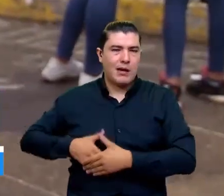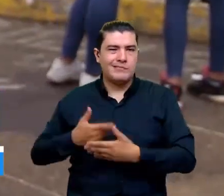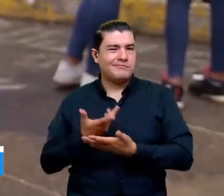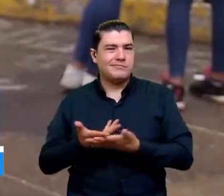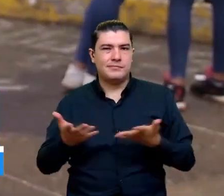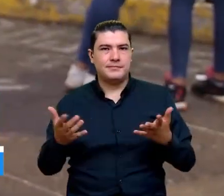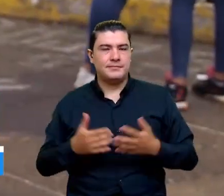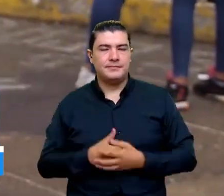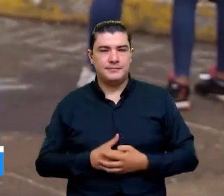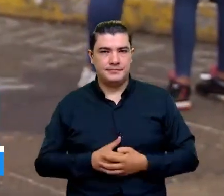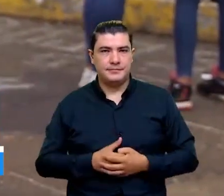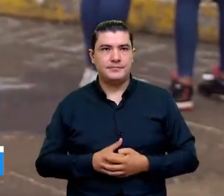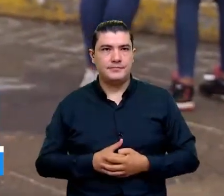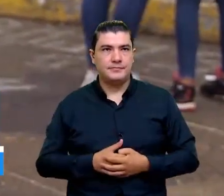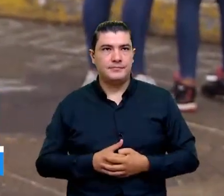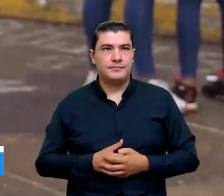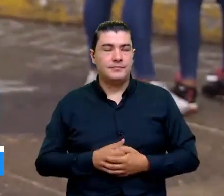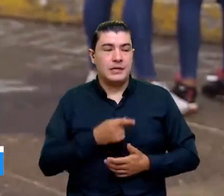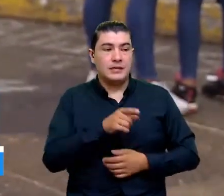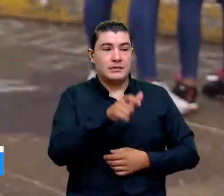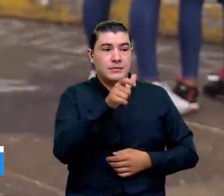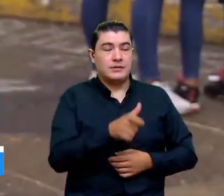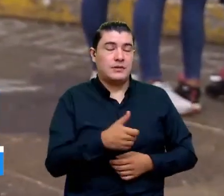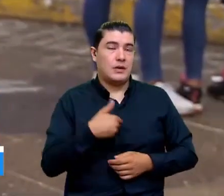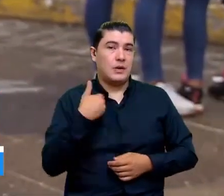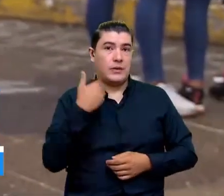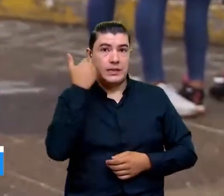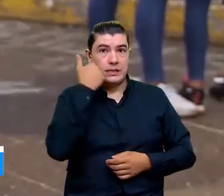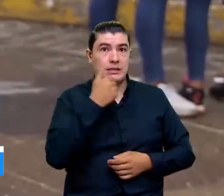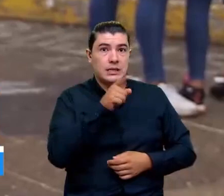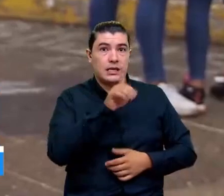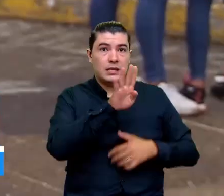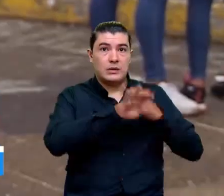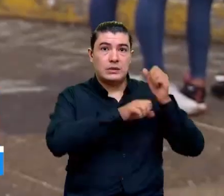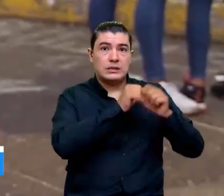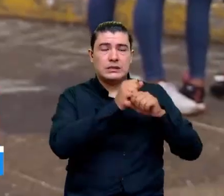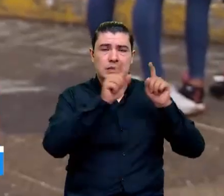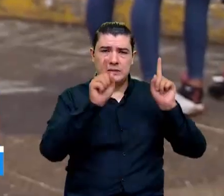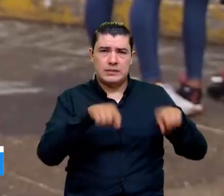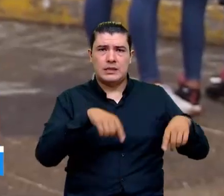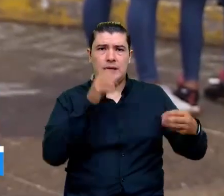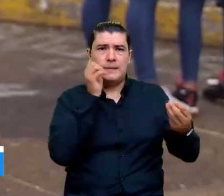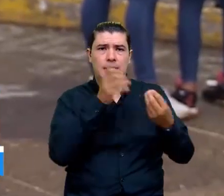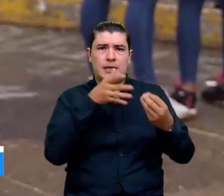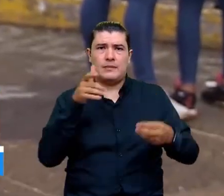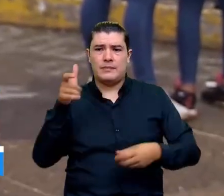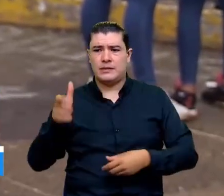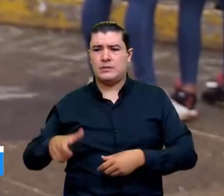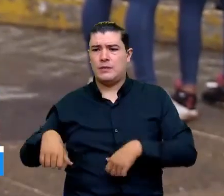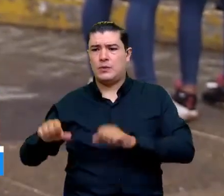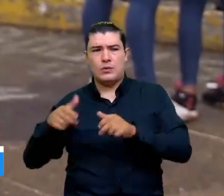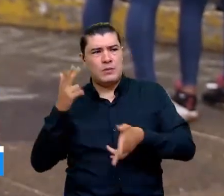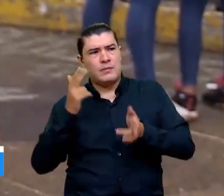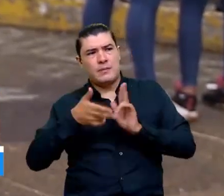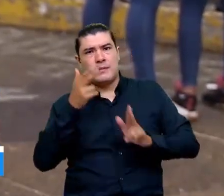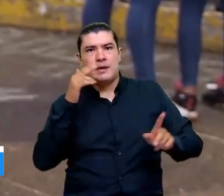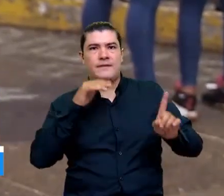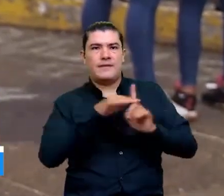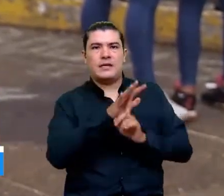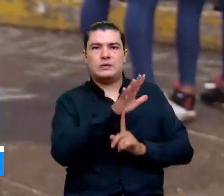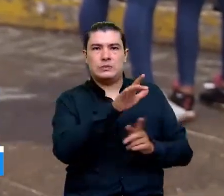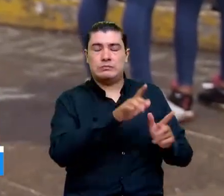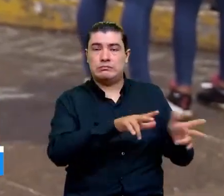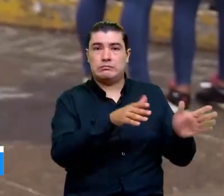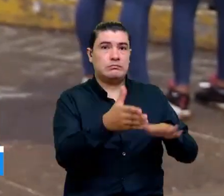bien, ese es el caso del menor de 14 años que también fue víctima de sicariato aquí en el distrito petrolero. Nosotros, por supuesto, estaremos al